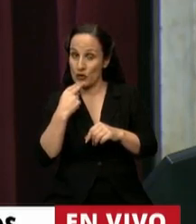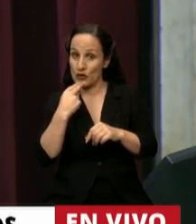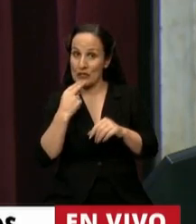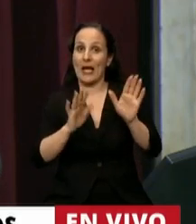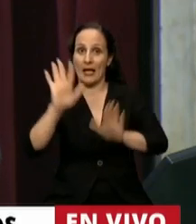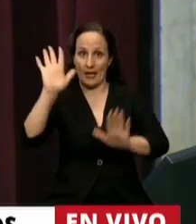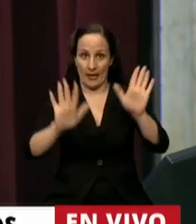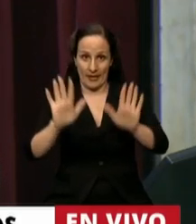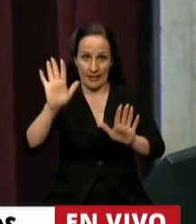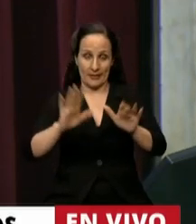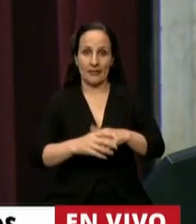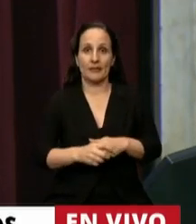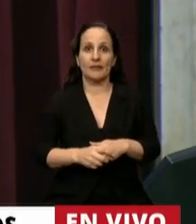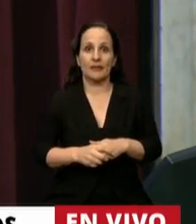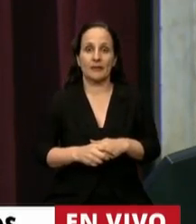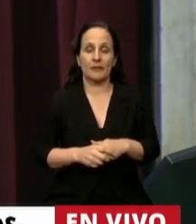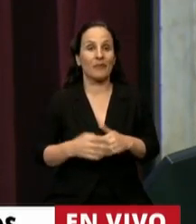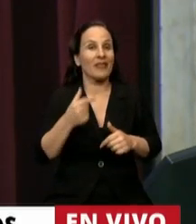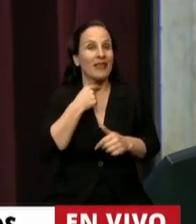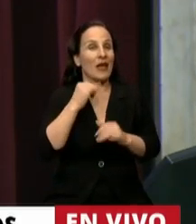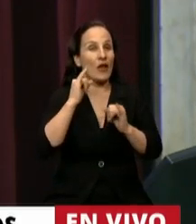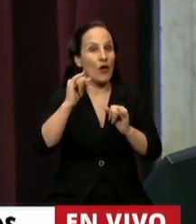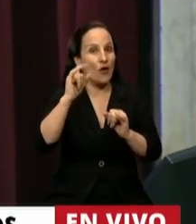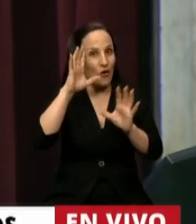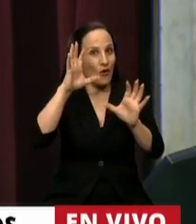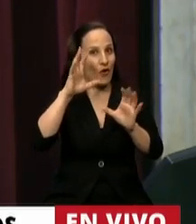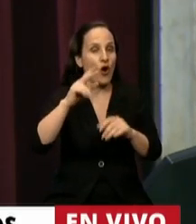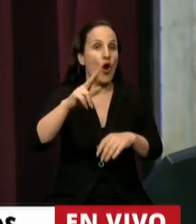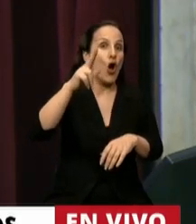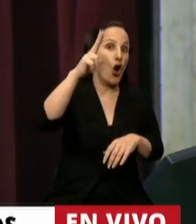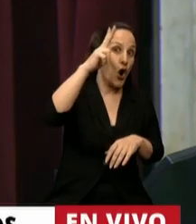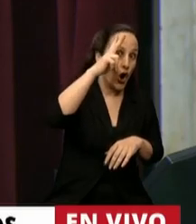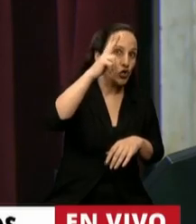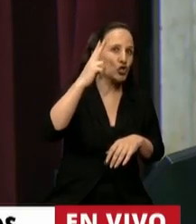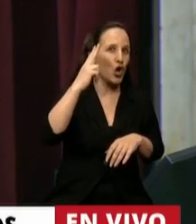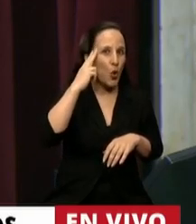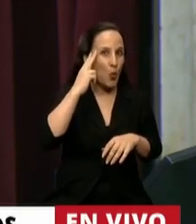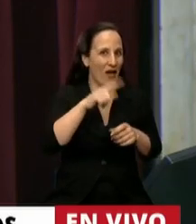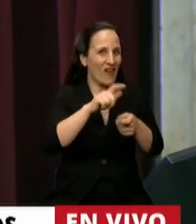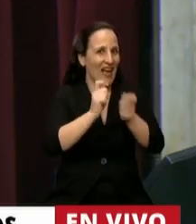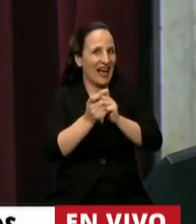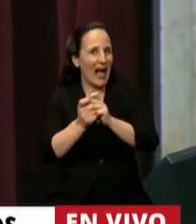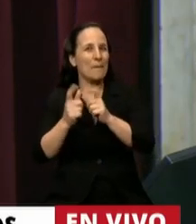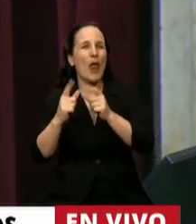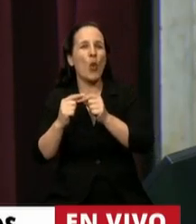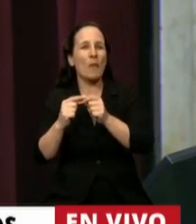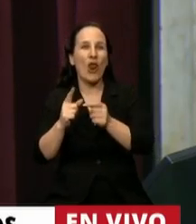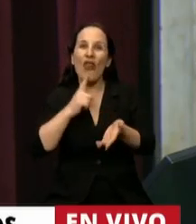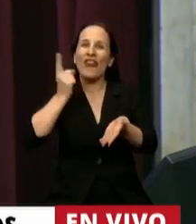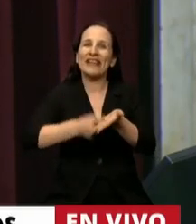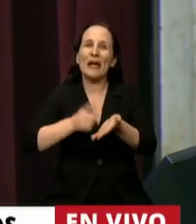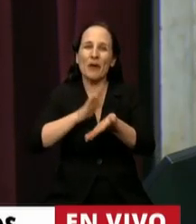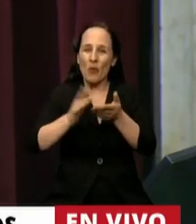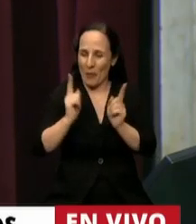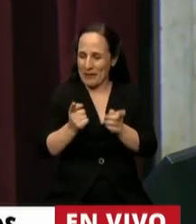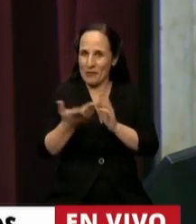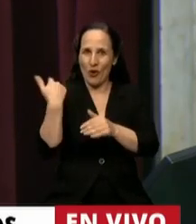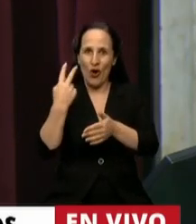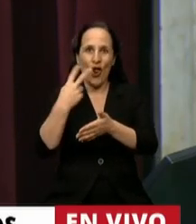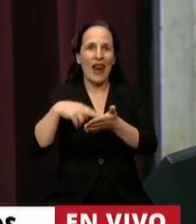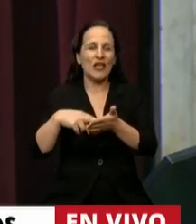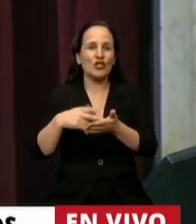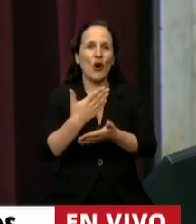por signos. Quiero recordar que es 8 y 9 renumerados de acuerdo al nuevo dictamen que leyó